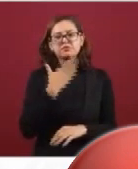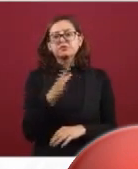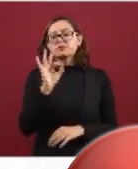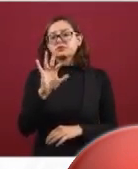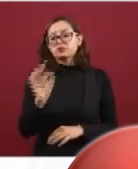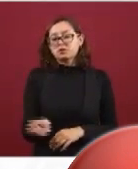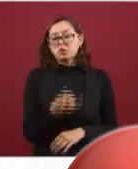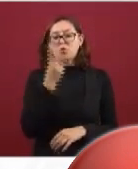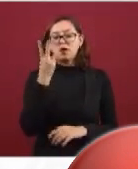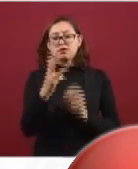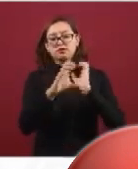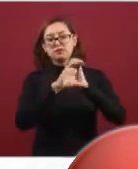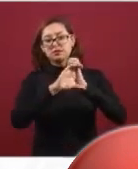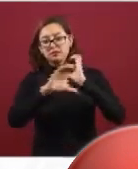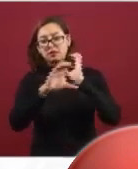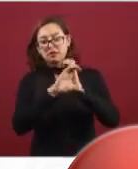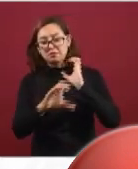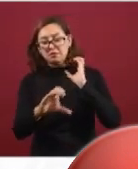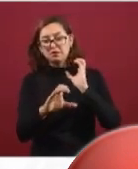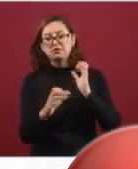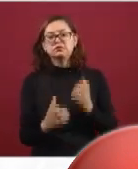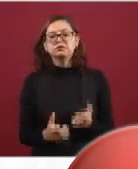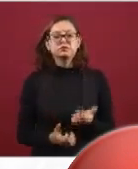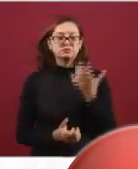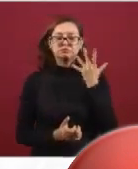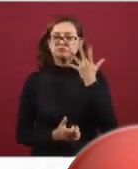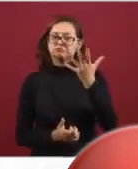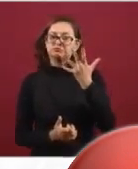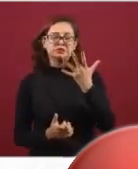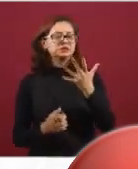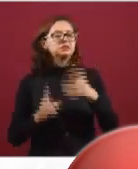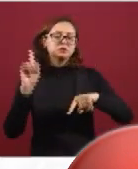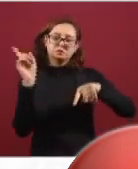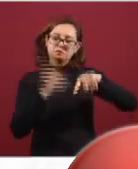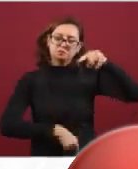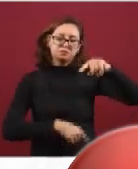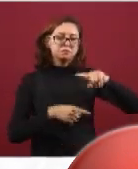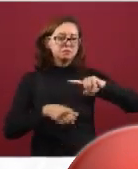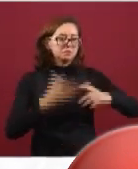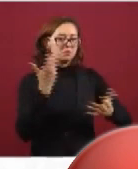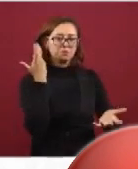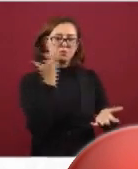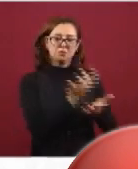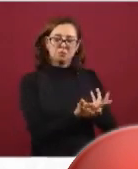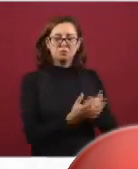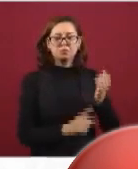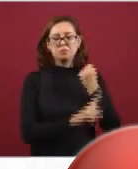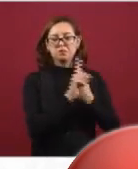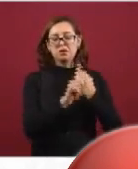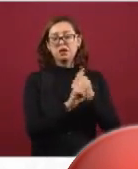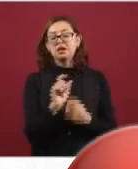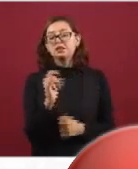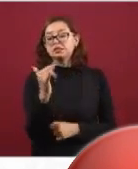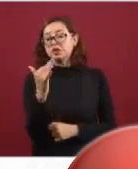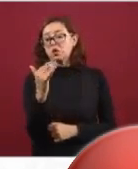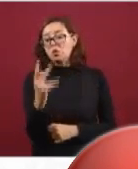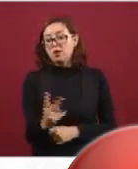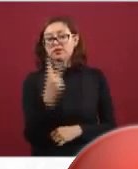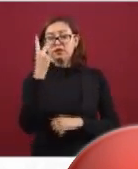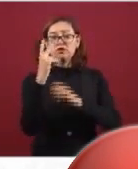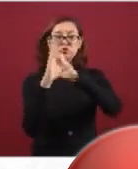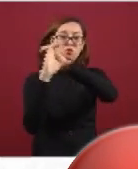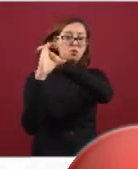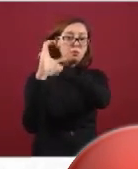43 vehículos que verificamos, 5 se inmovilizaron por tener problemas, 52 autotanques, todos salieron